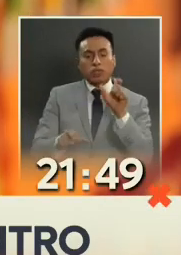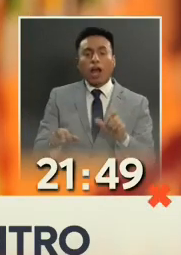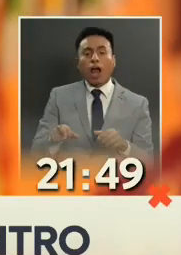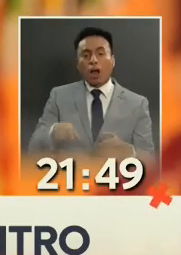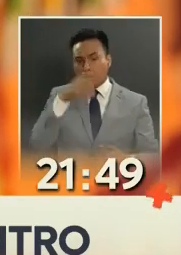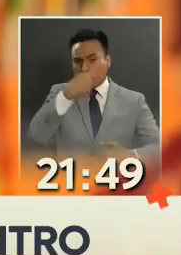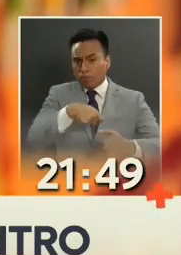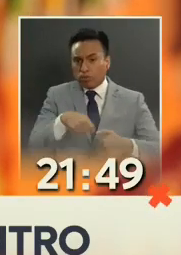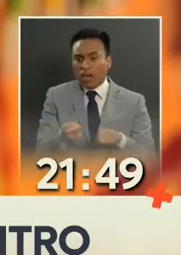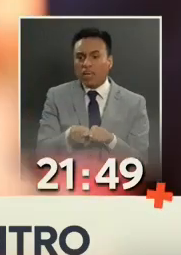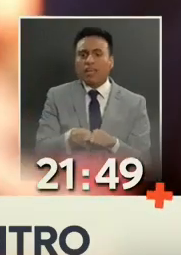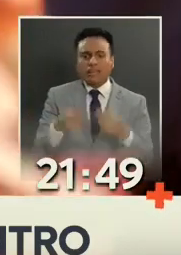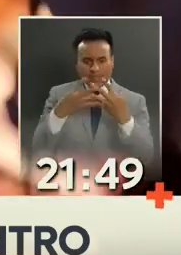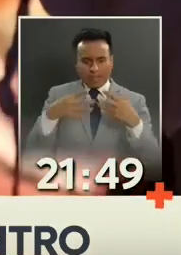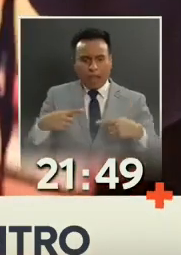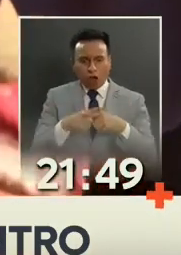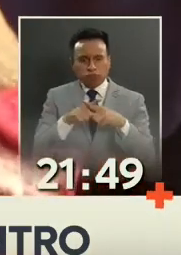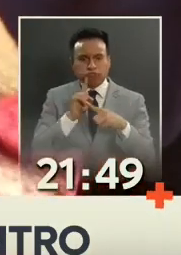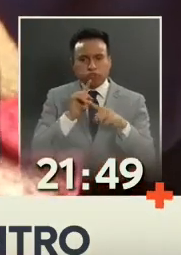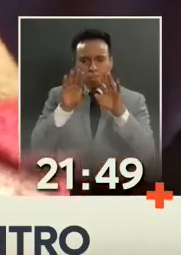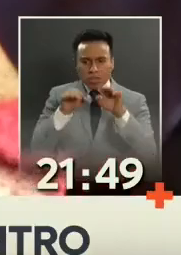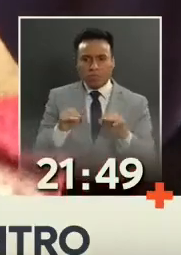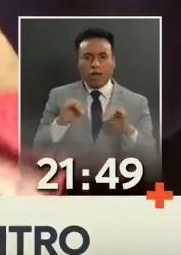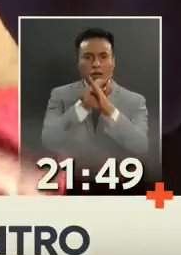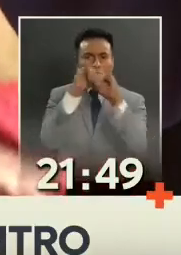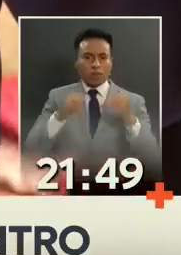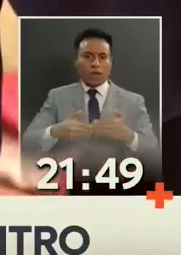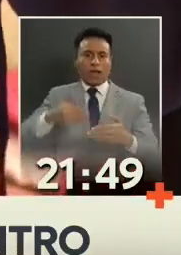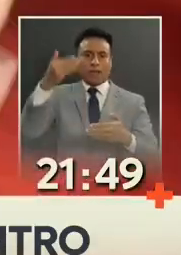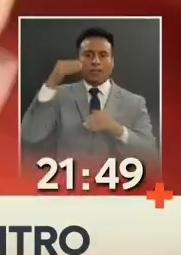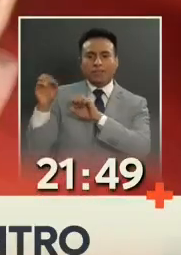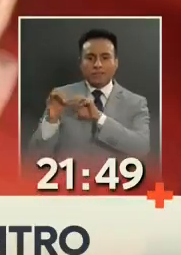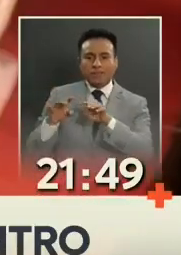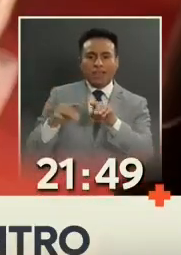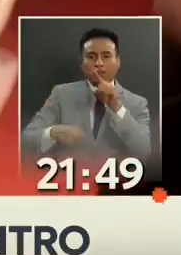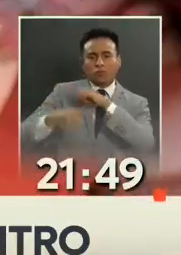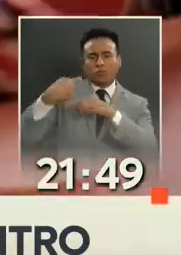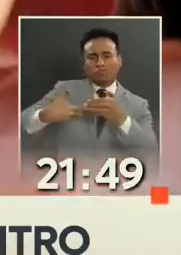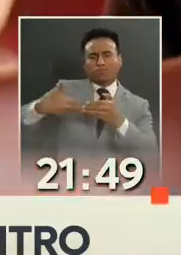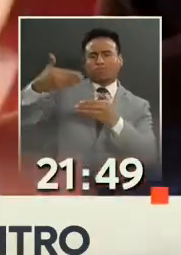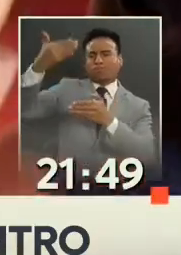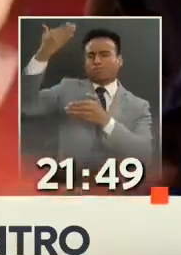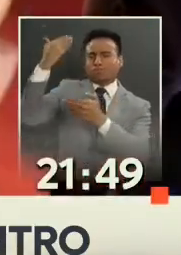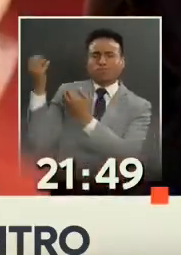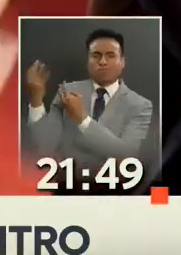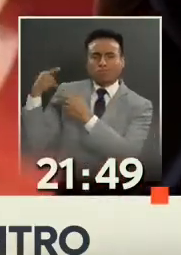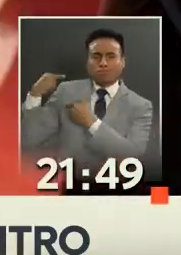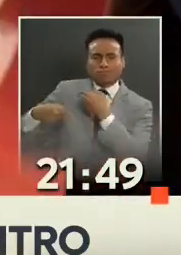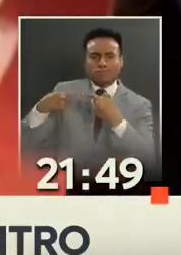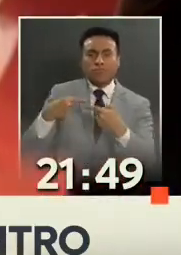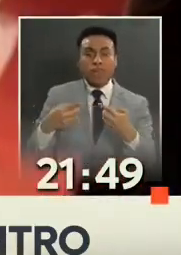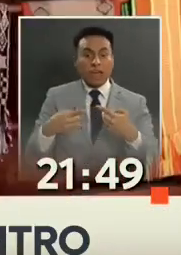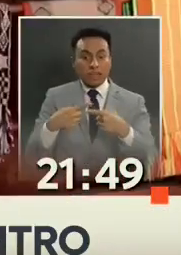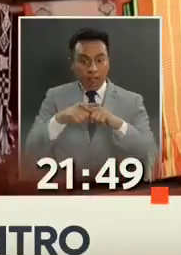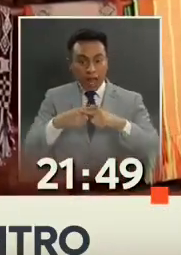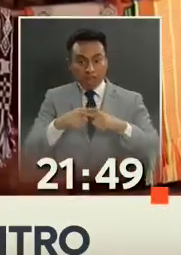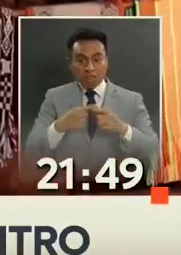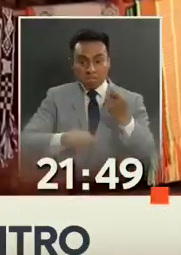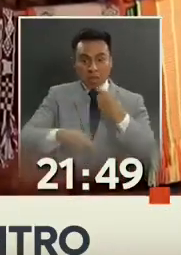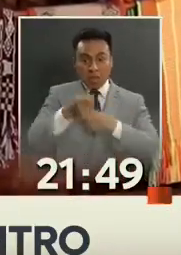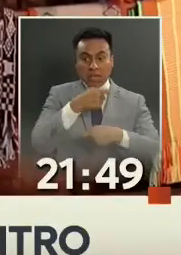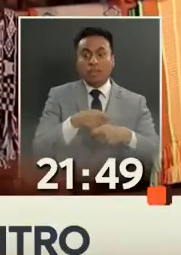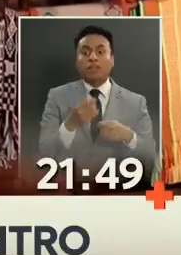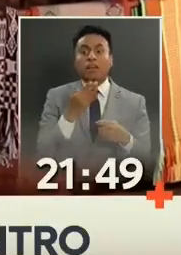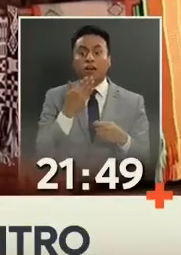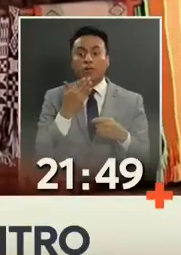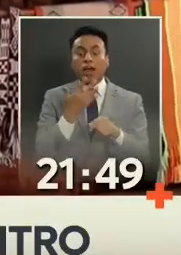telares confeccionados con las mismas técnicas enseñadas por sus ancestros. Los telares se venden y también acá se